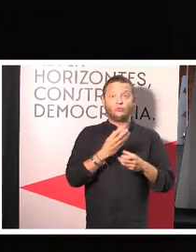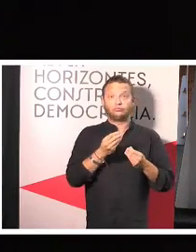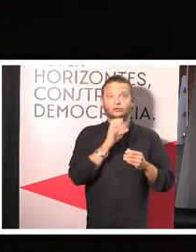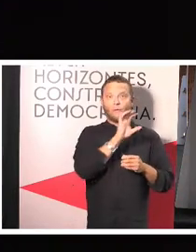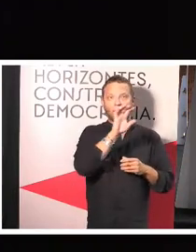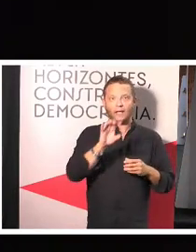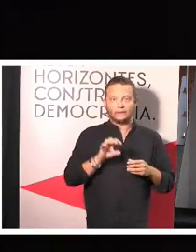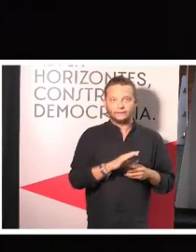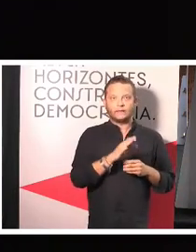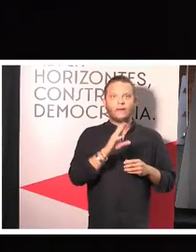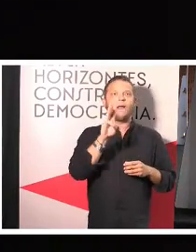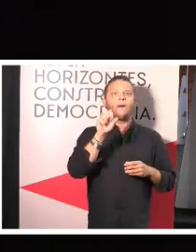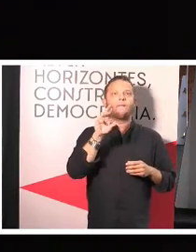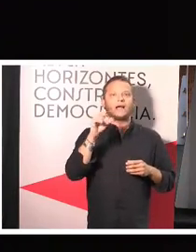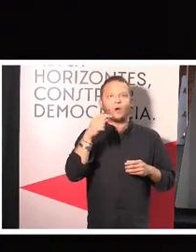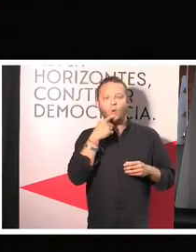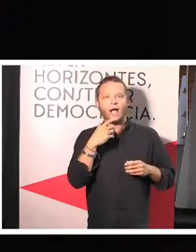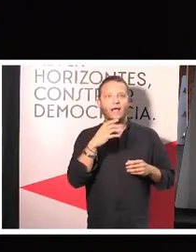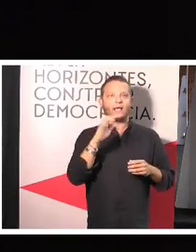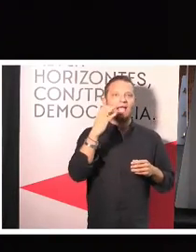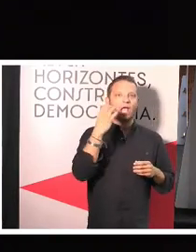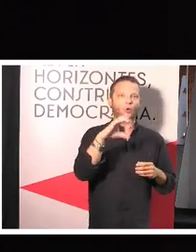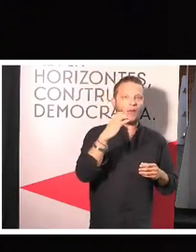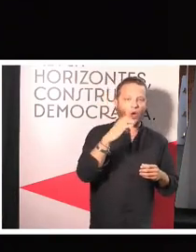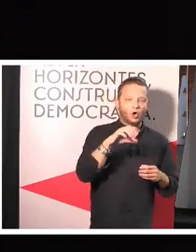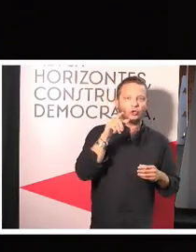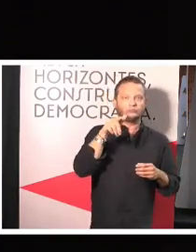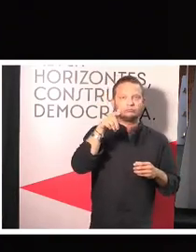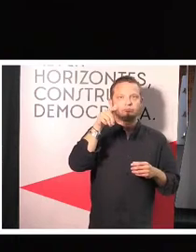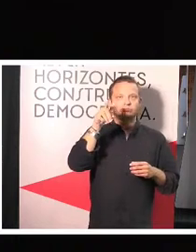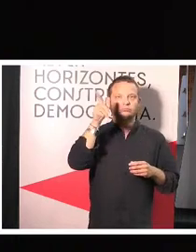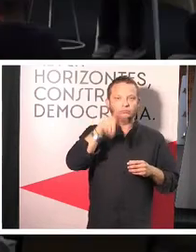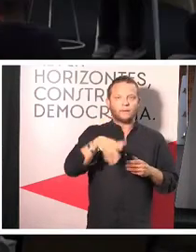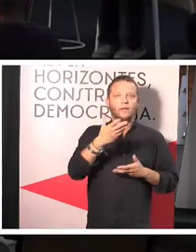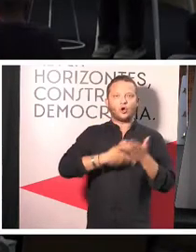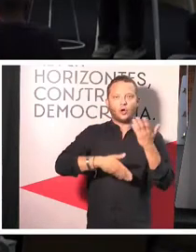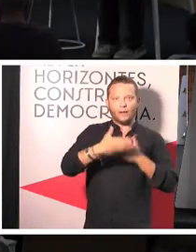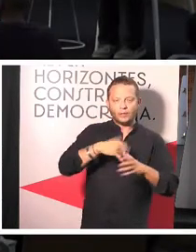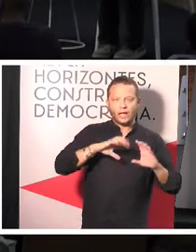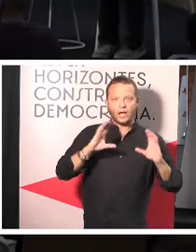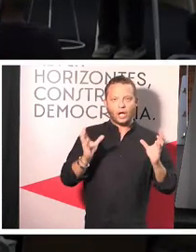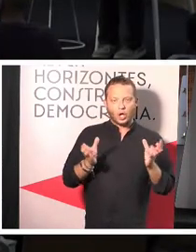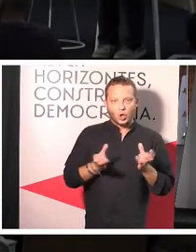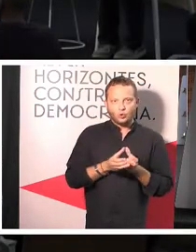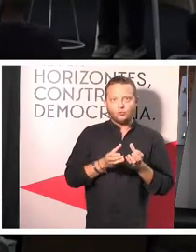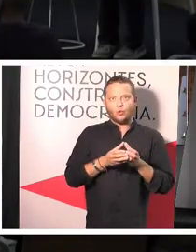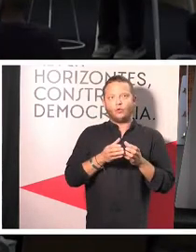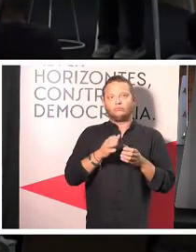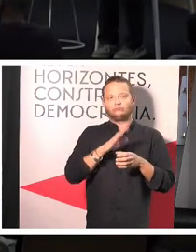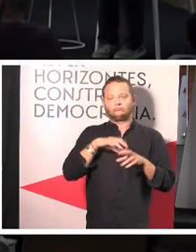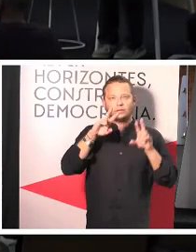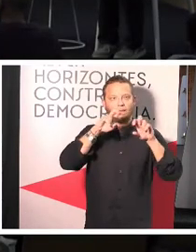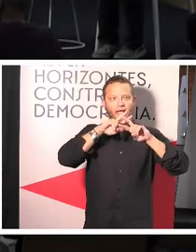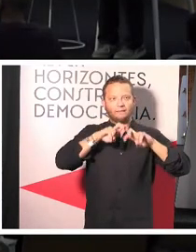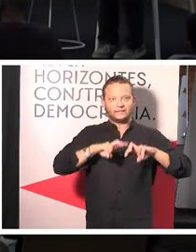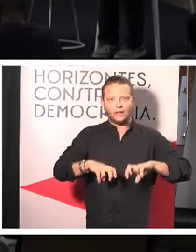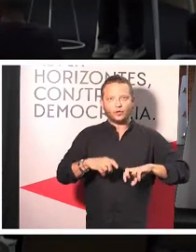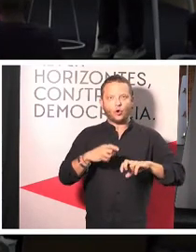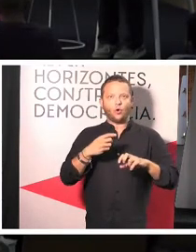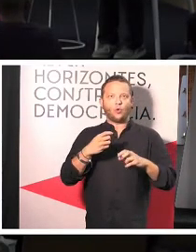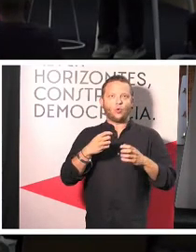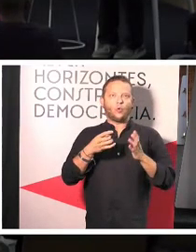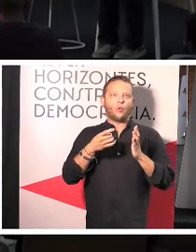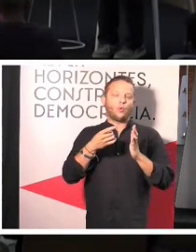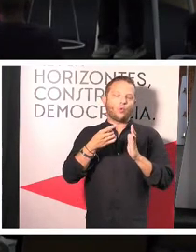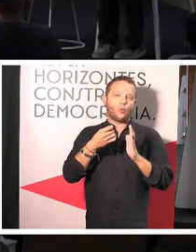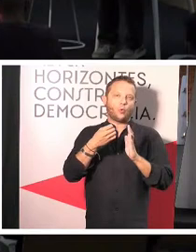en varios países, Paraguay, Ecuador, y actualmente colabora también con el grupo parlamentario en investigación cualitativa.